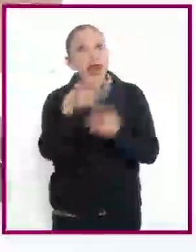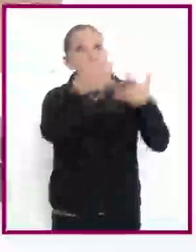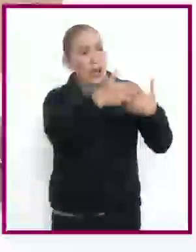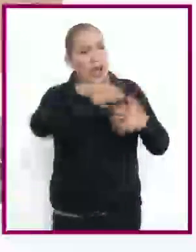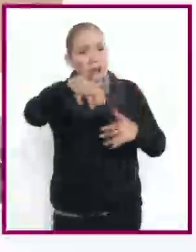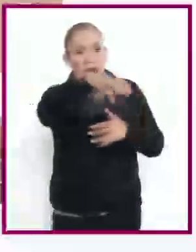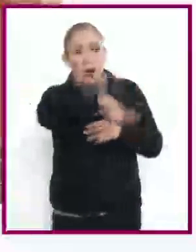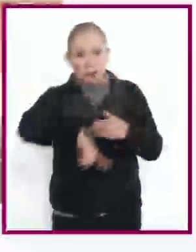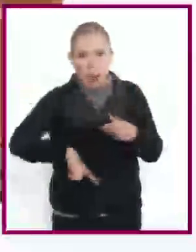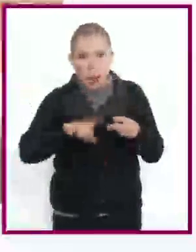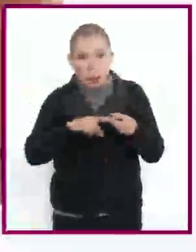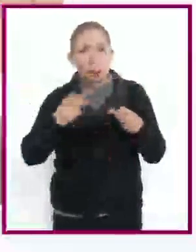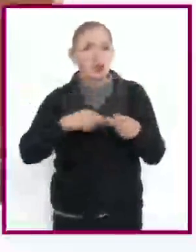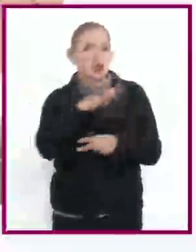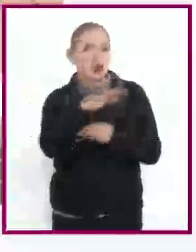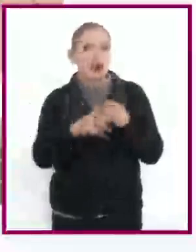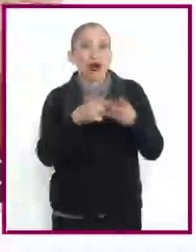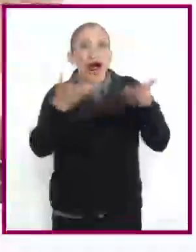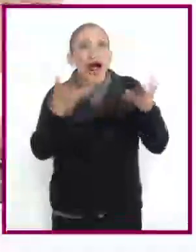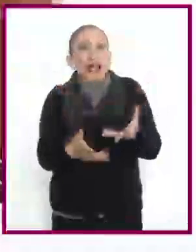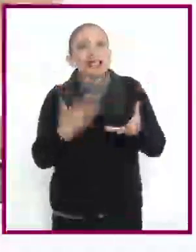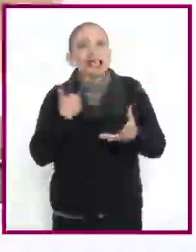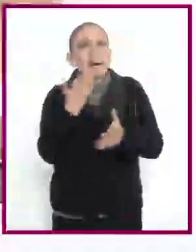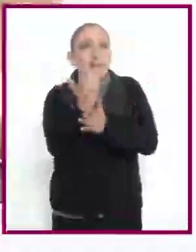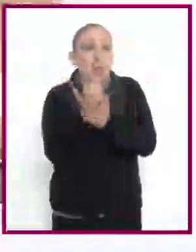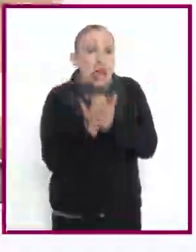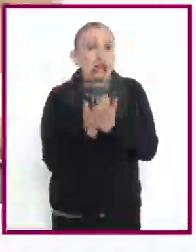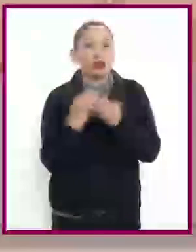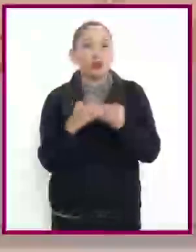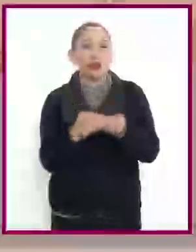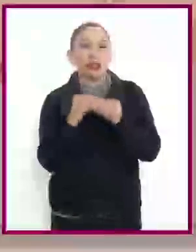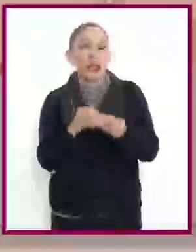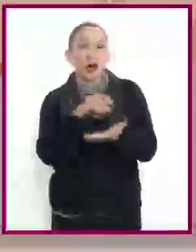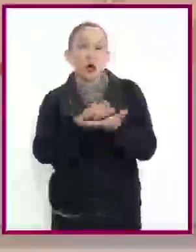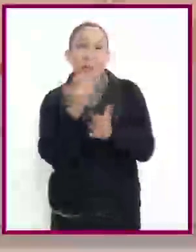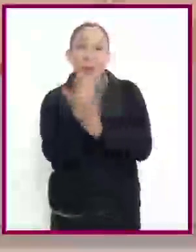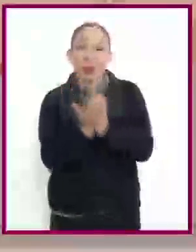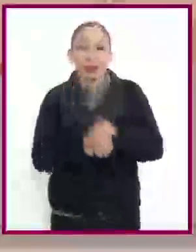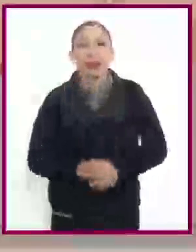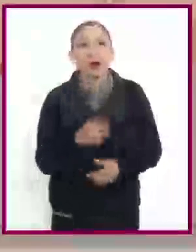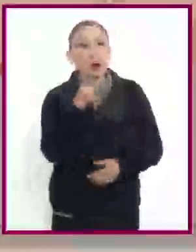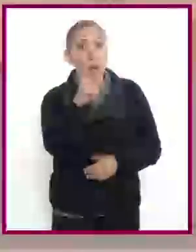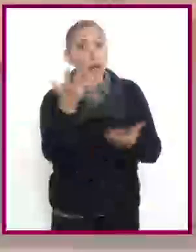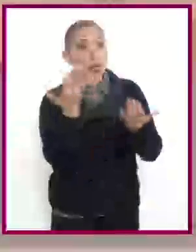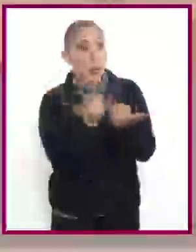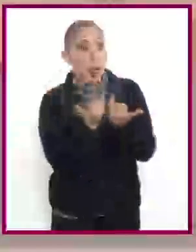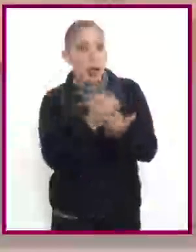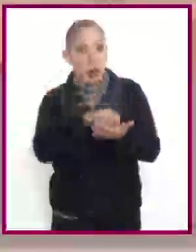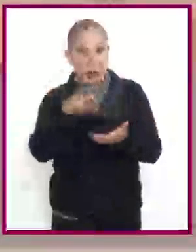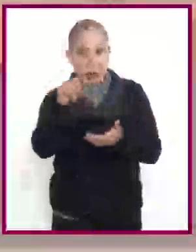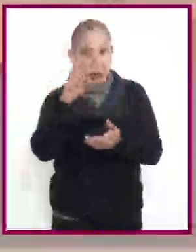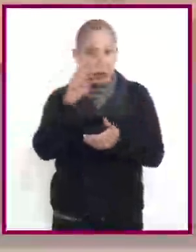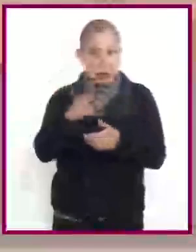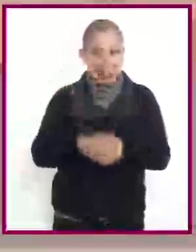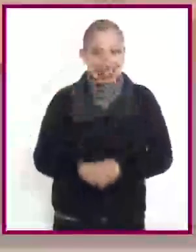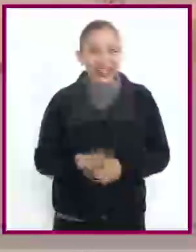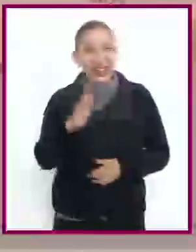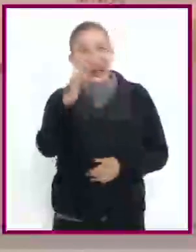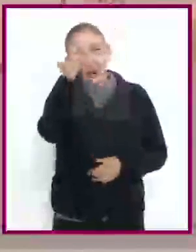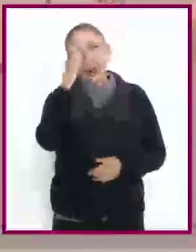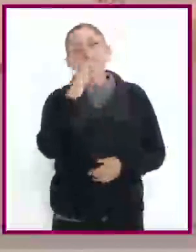las tecnologías amigables con el medio ambiente. Qué importante es reducir el uso de plástico y otros